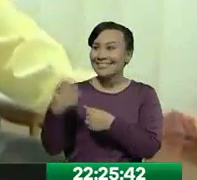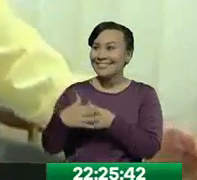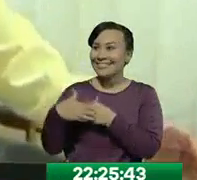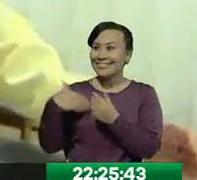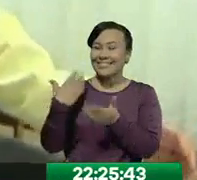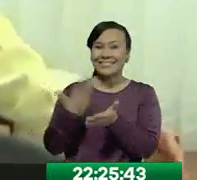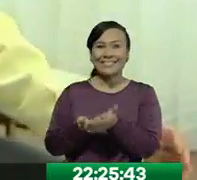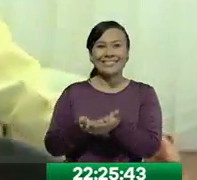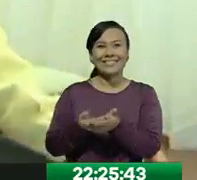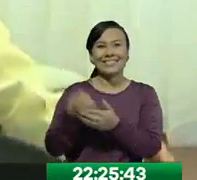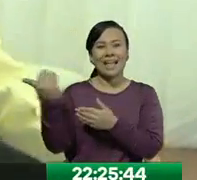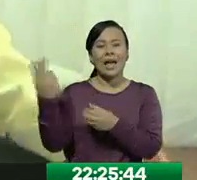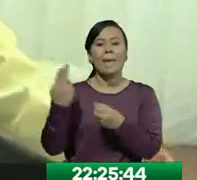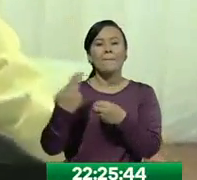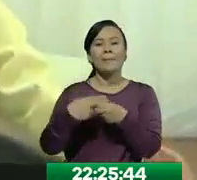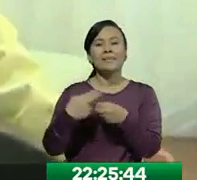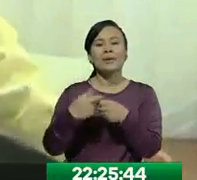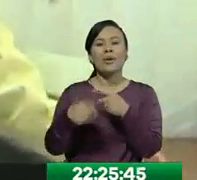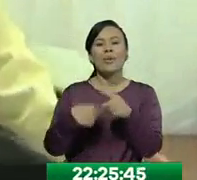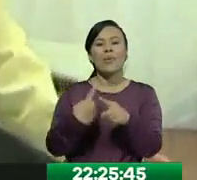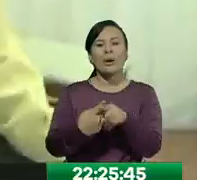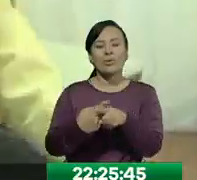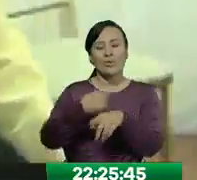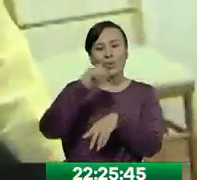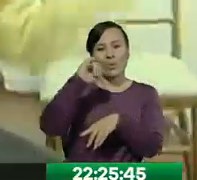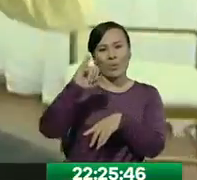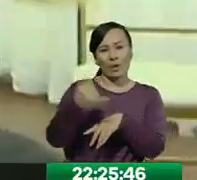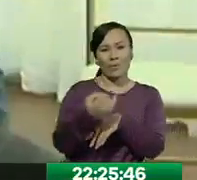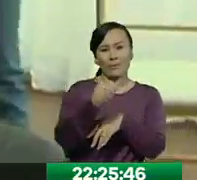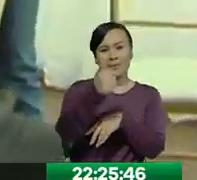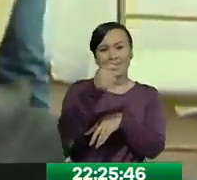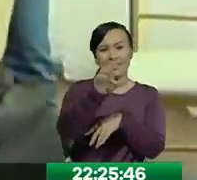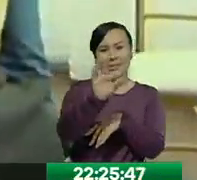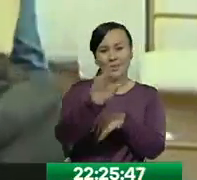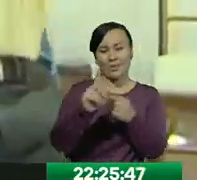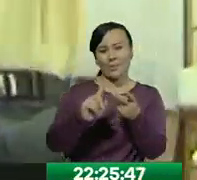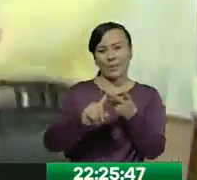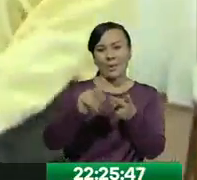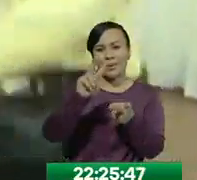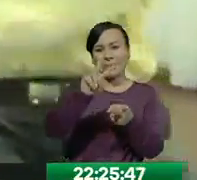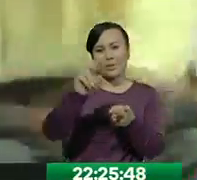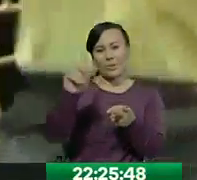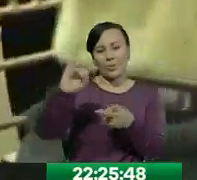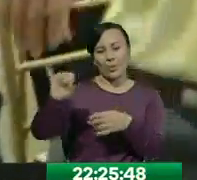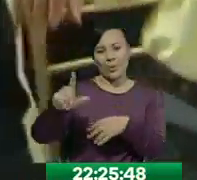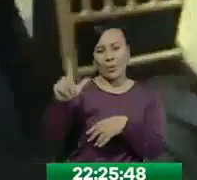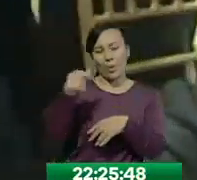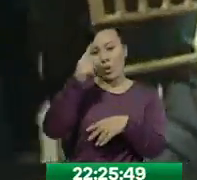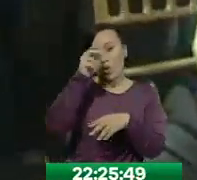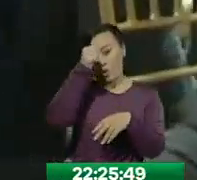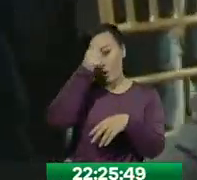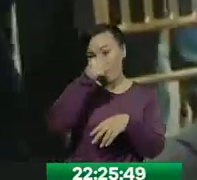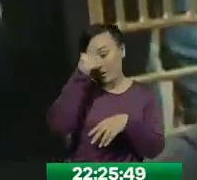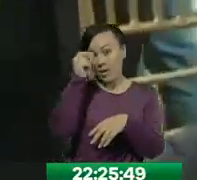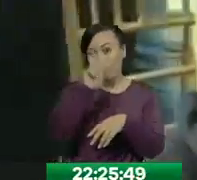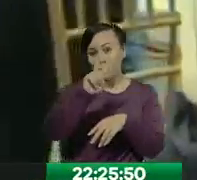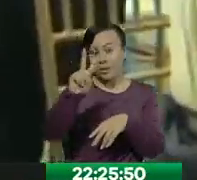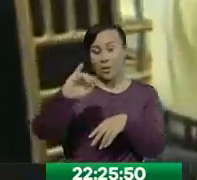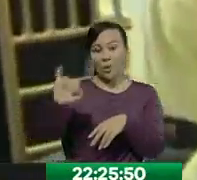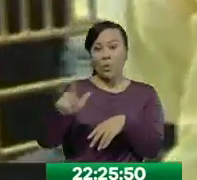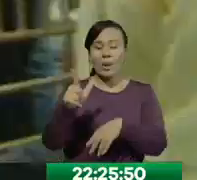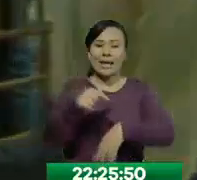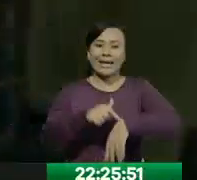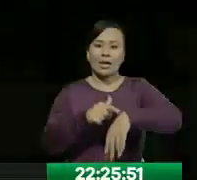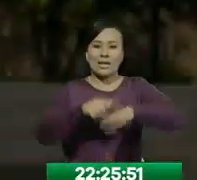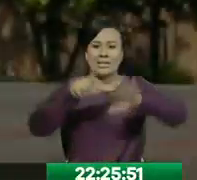las presentaciones son el jueves 19 y sábado 21 de julio a las 20 horas y domingo 22 de julio a las 19